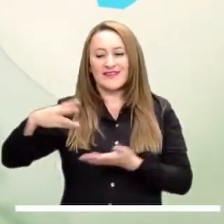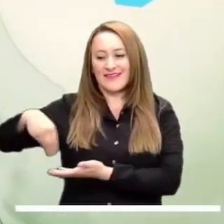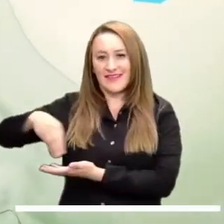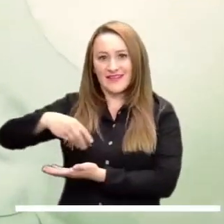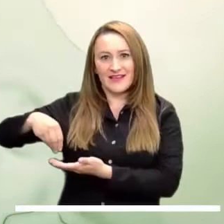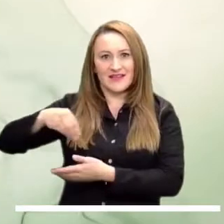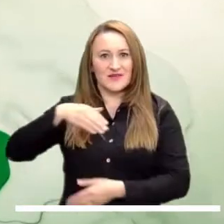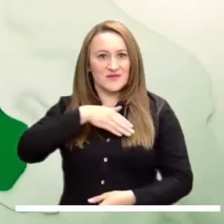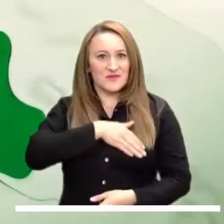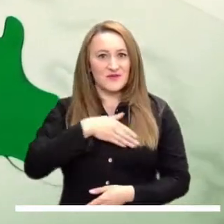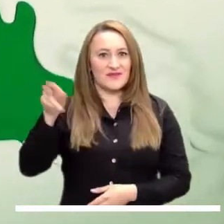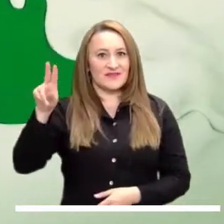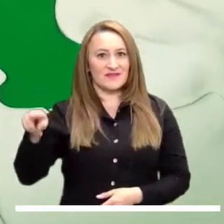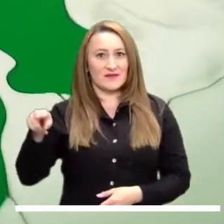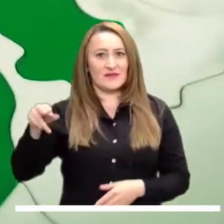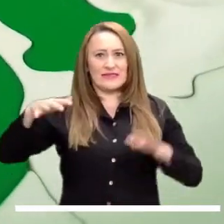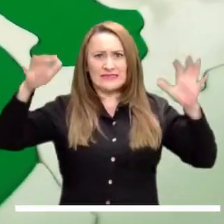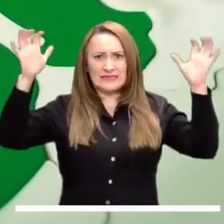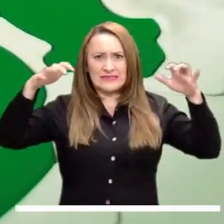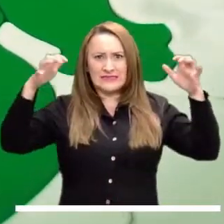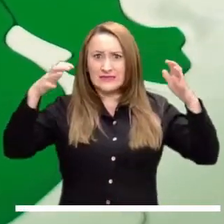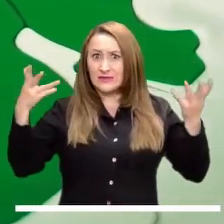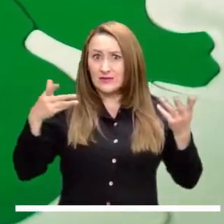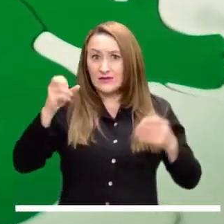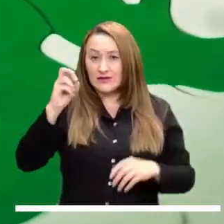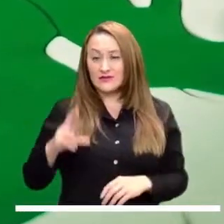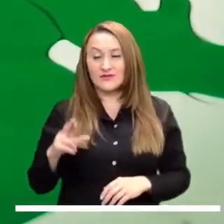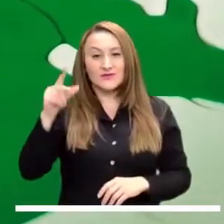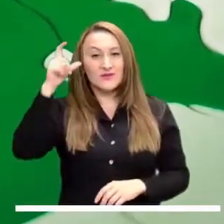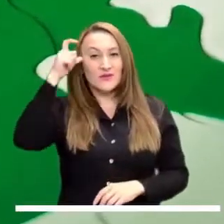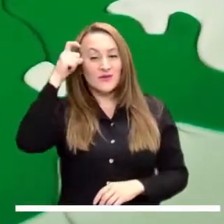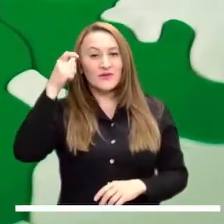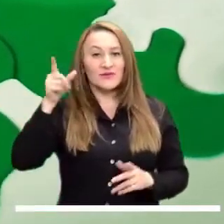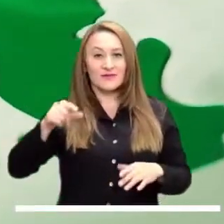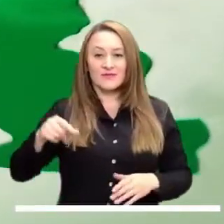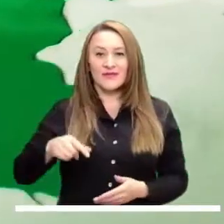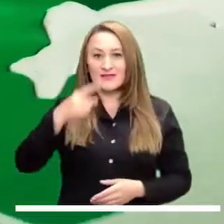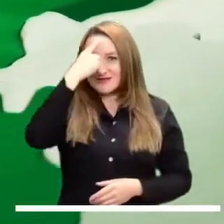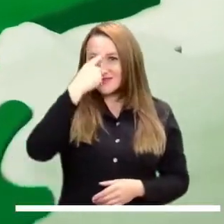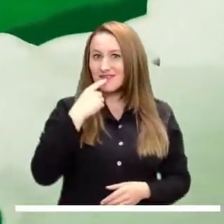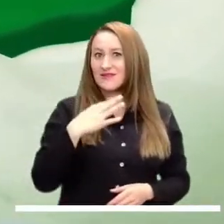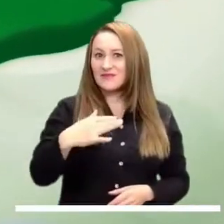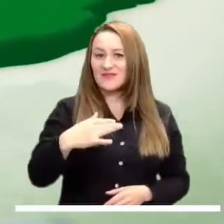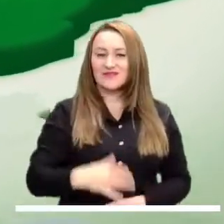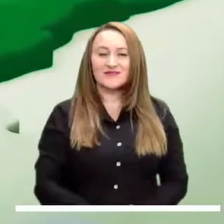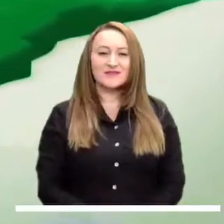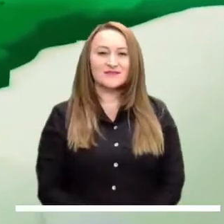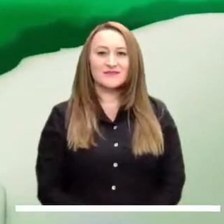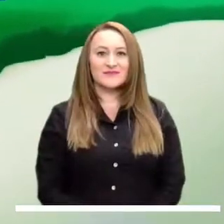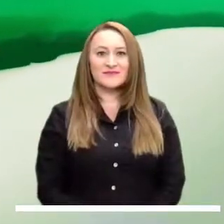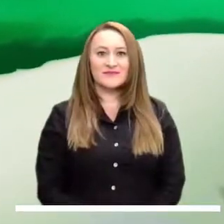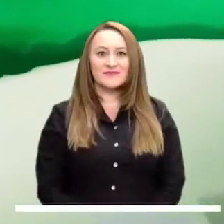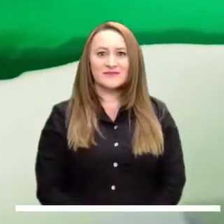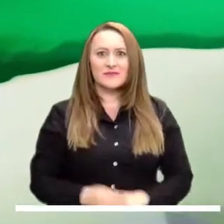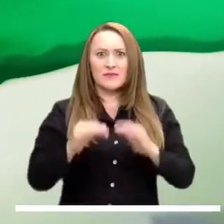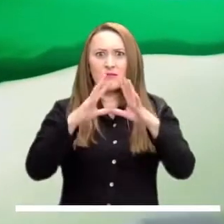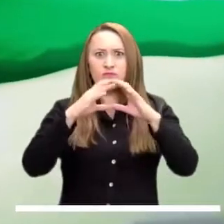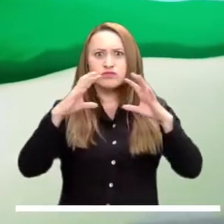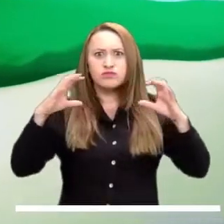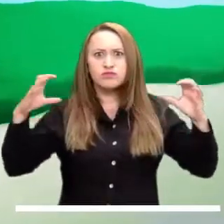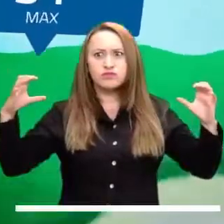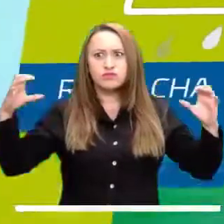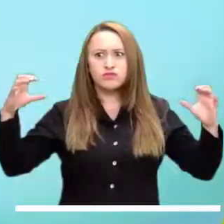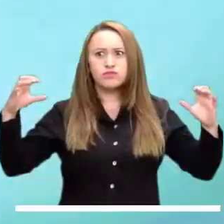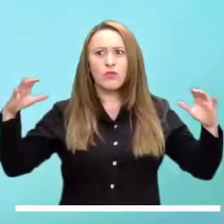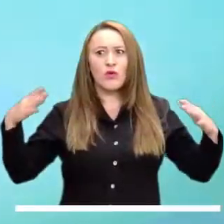el Caribe se concentrarían frente a las costas de Atlántico, Bolívar y Sucre. Lluvias moderadas se prevén en el sur de Córdoba y en la Sierra Nevada de